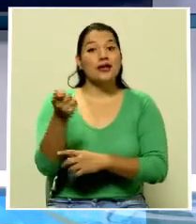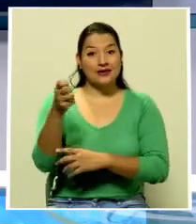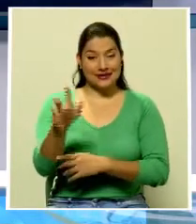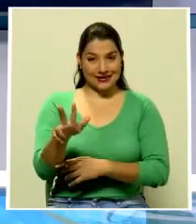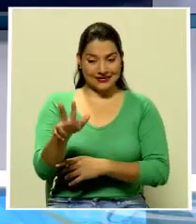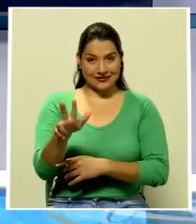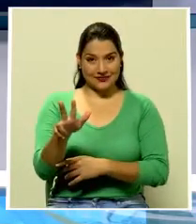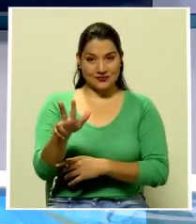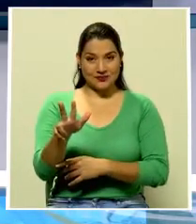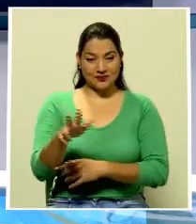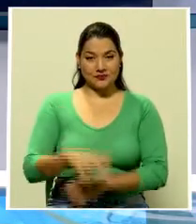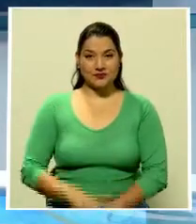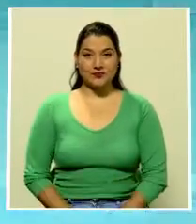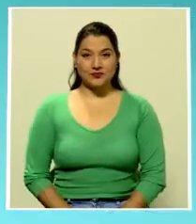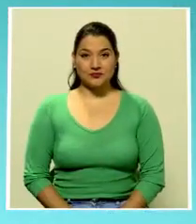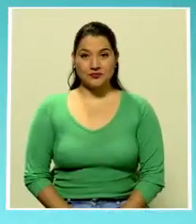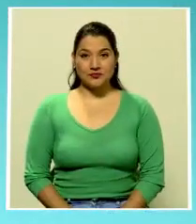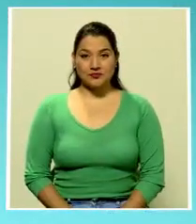13.